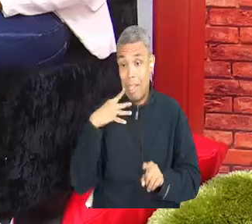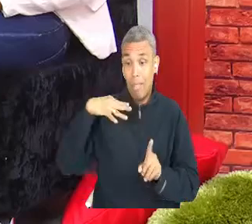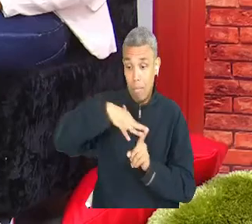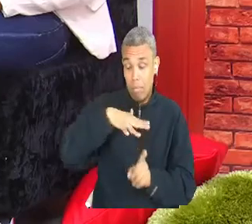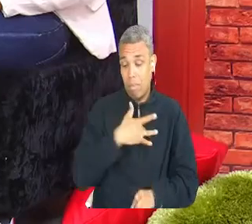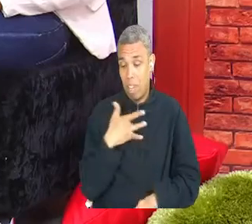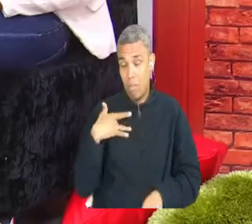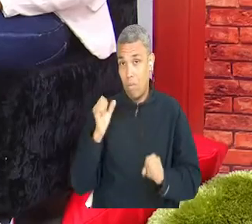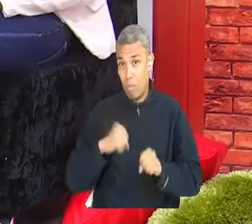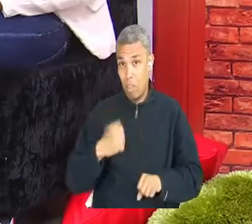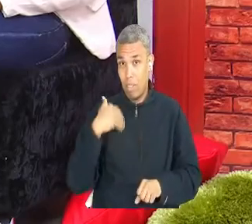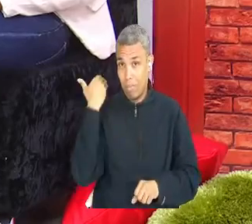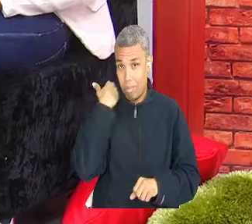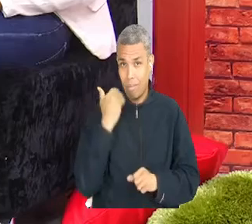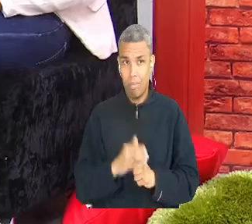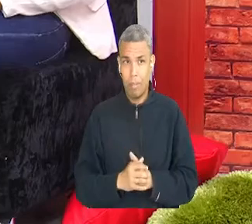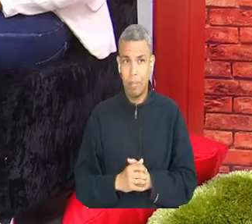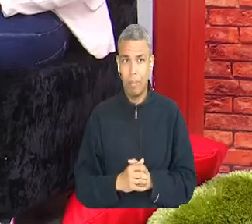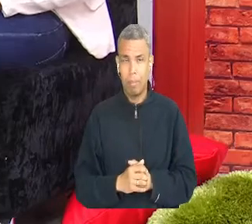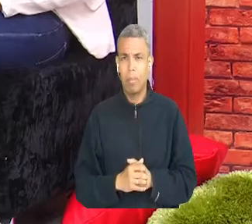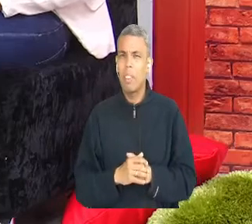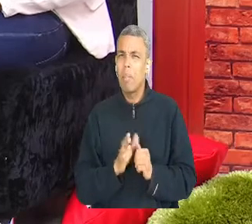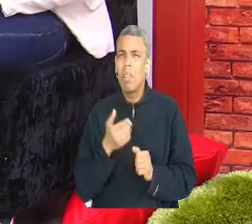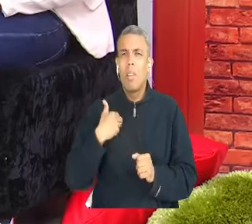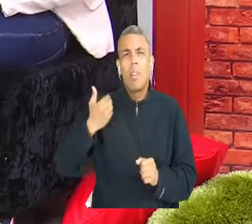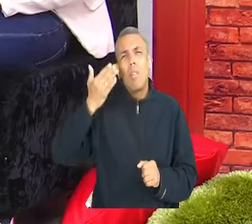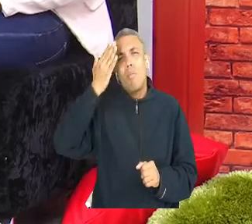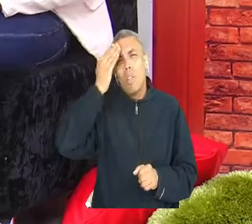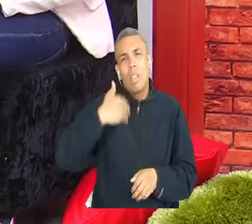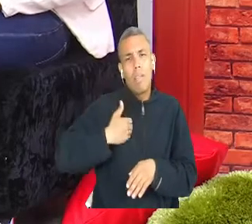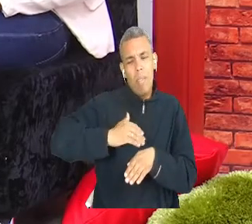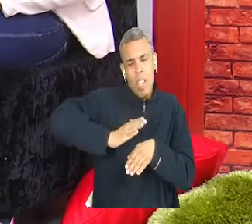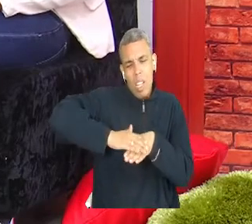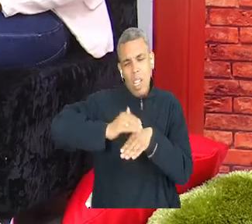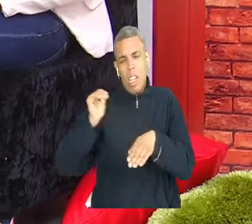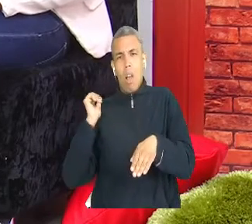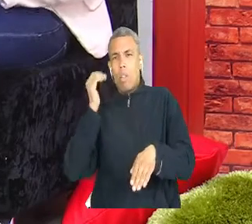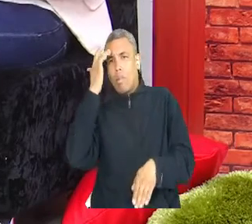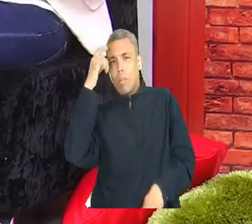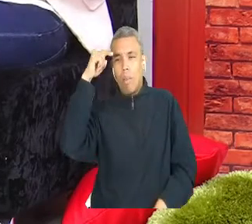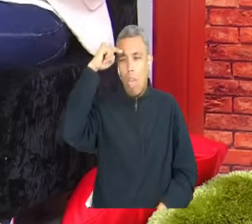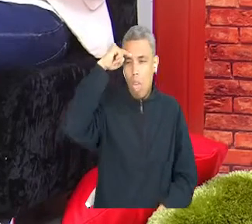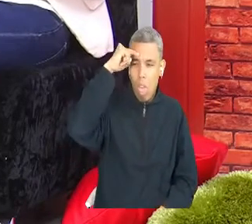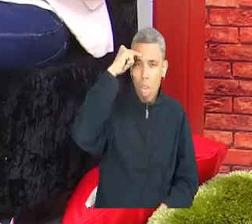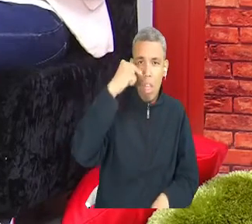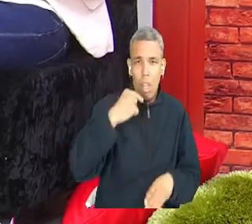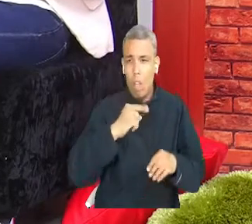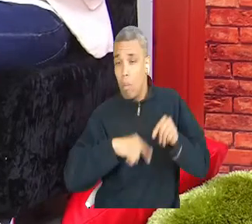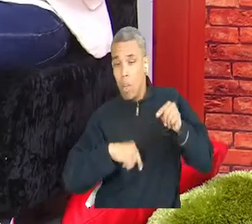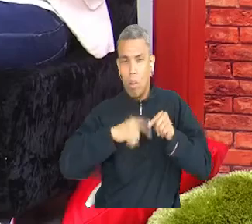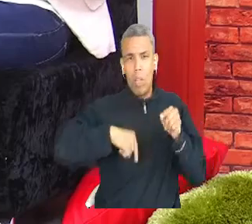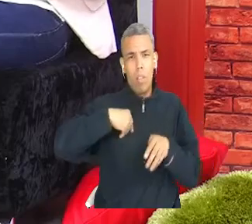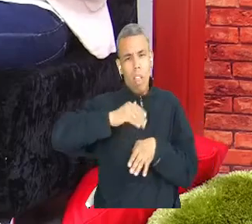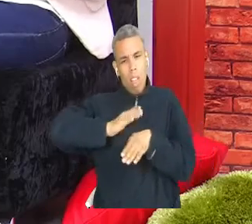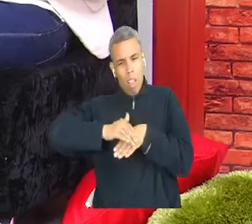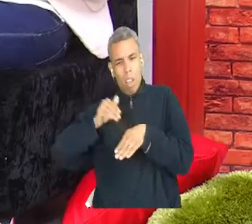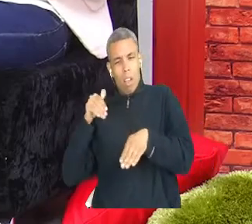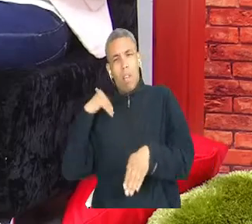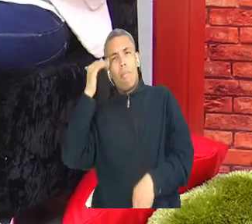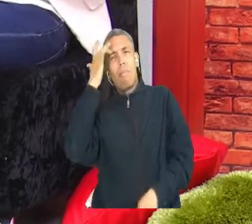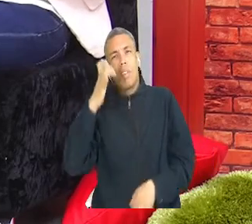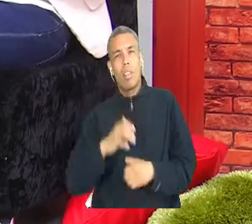qué causa esto pueden haber muchas causas pero pues normalmente encontramos que es falta de toma de